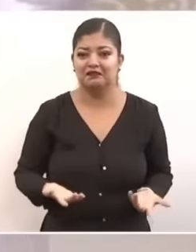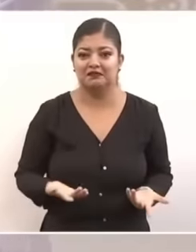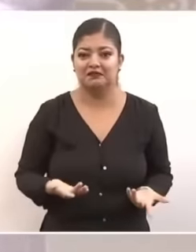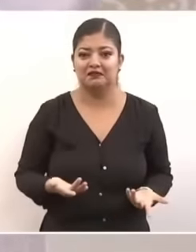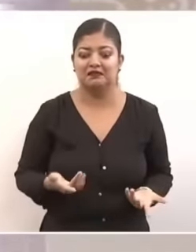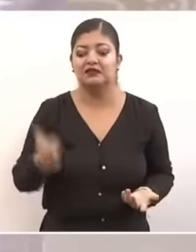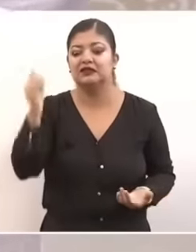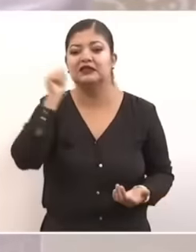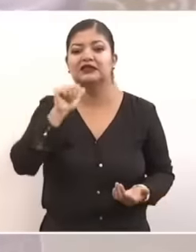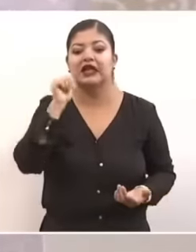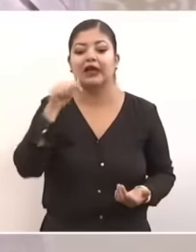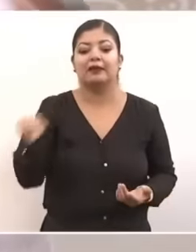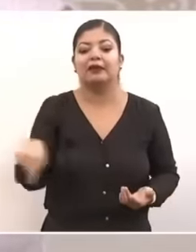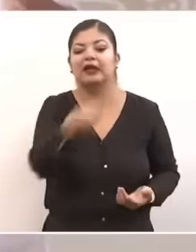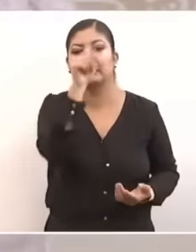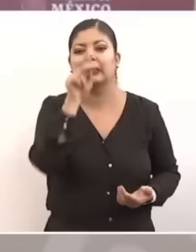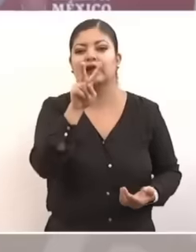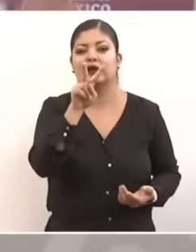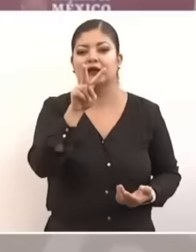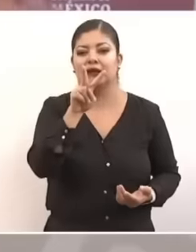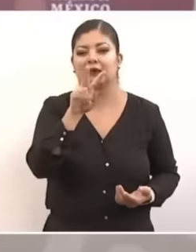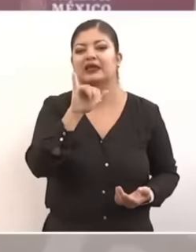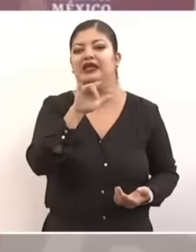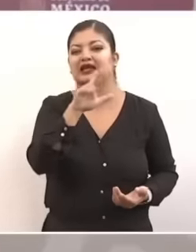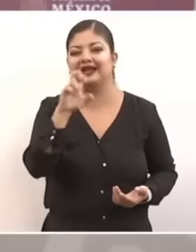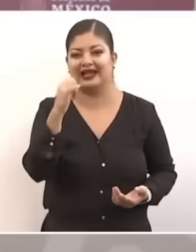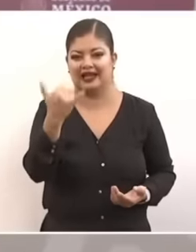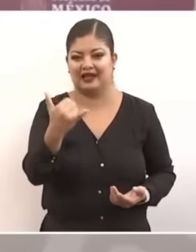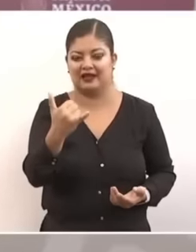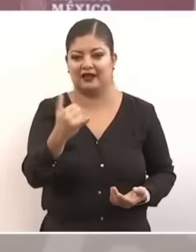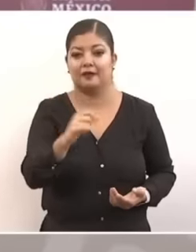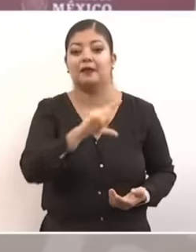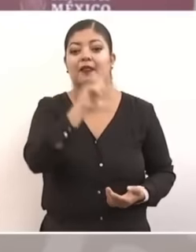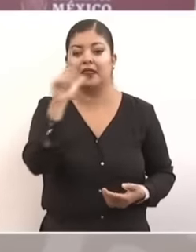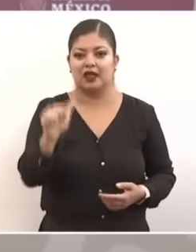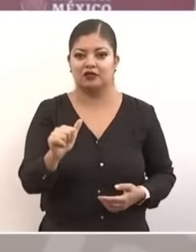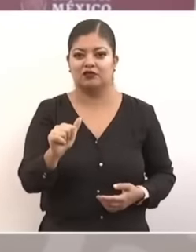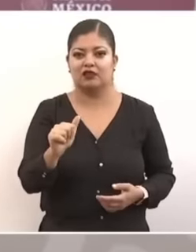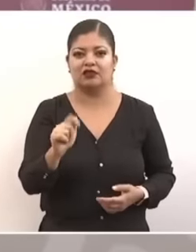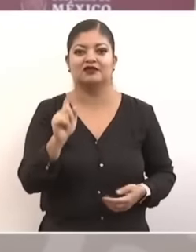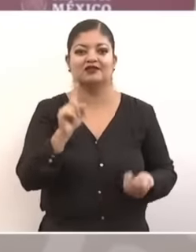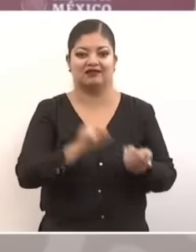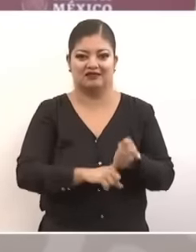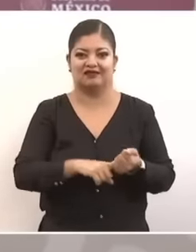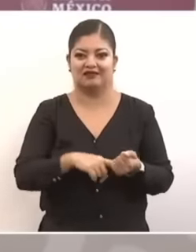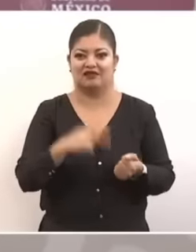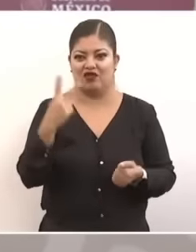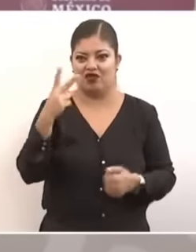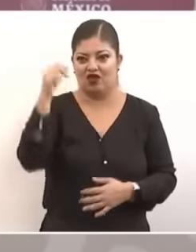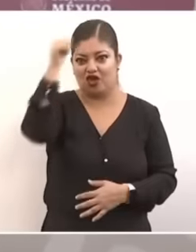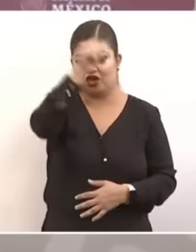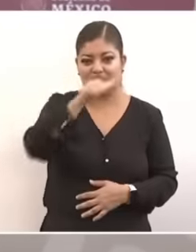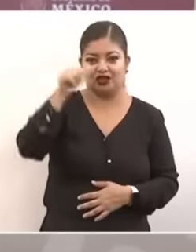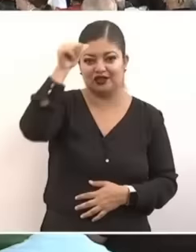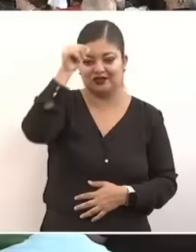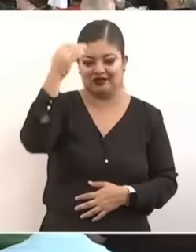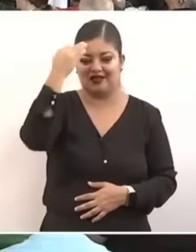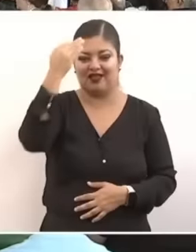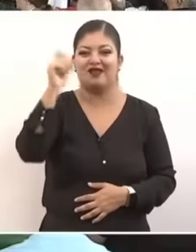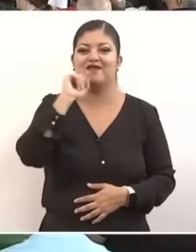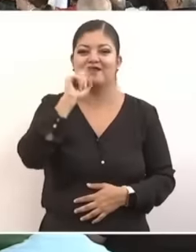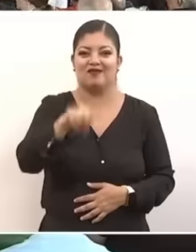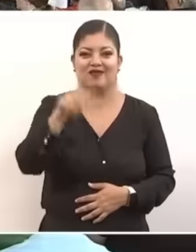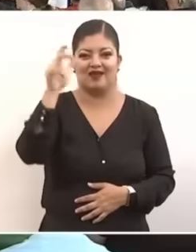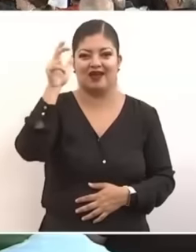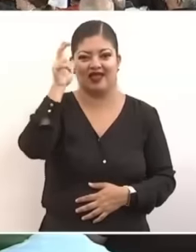Mandaban a los virreyes. Luego, dos curas buenos, rebeldes, que son los padres de nuestra patria,